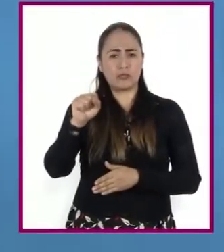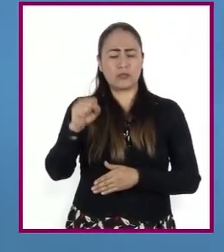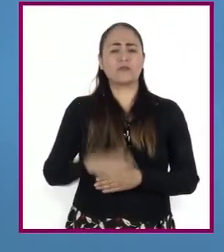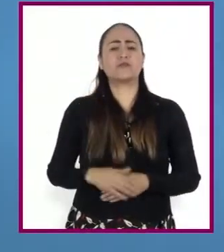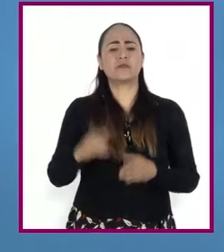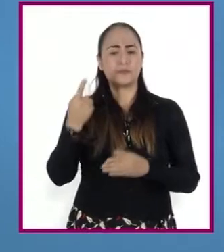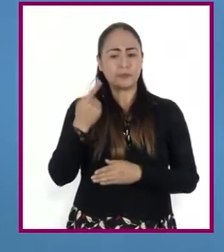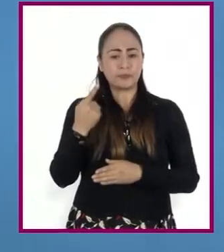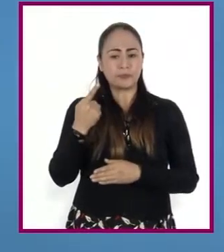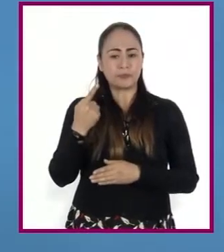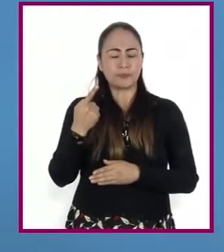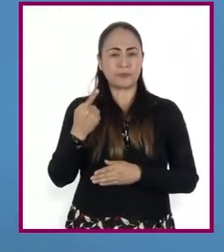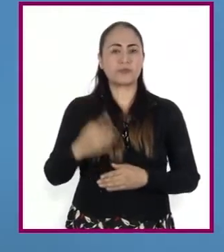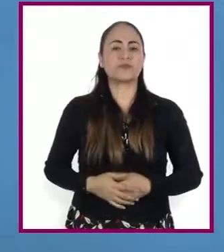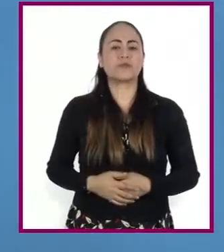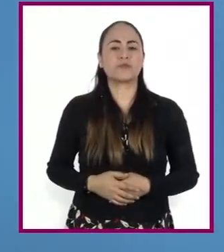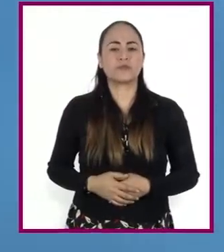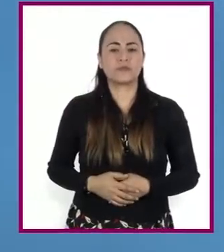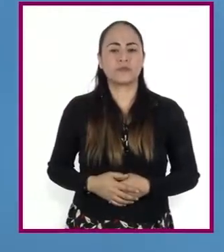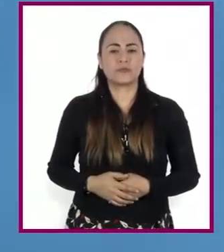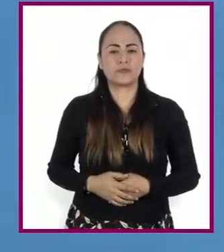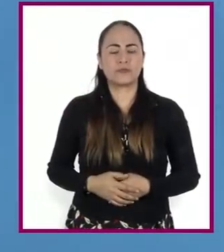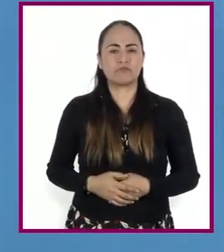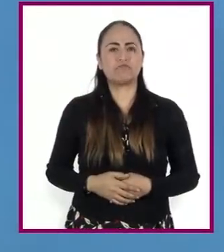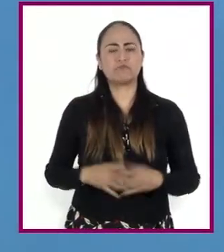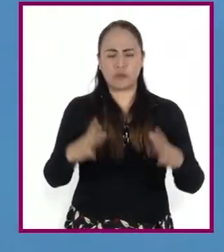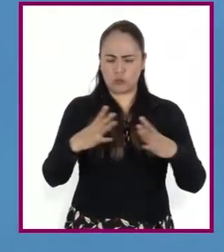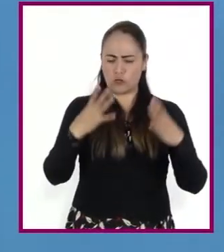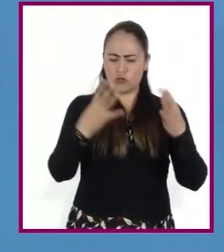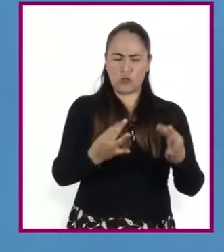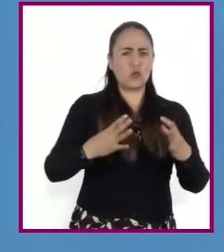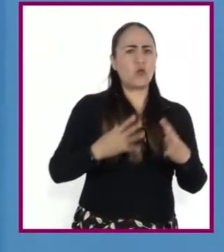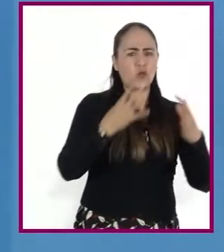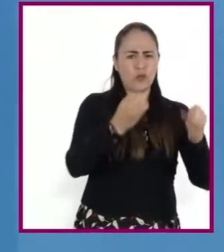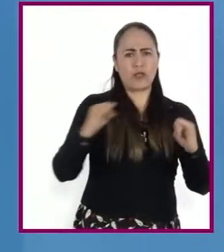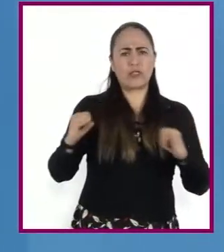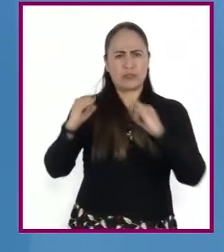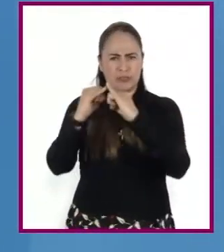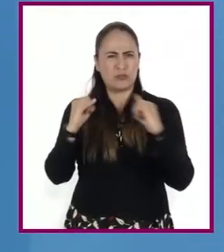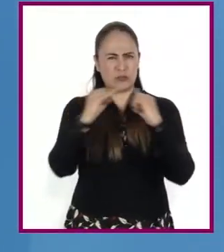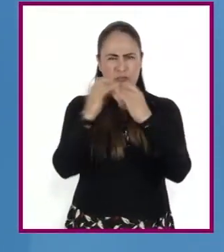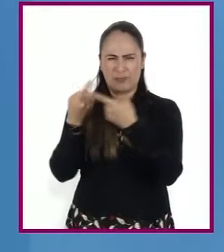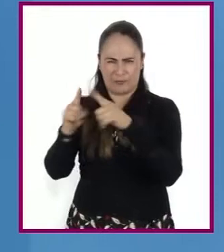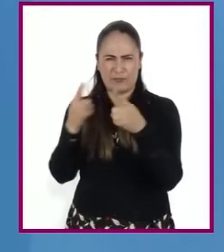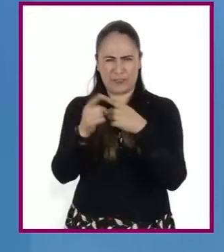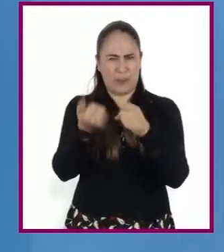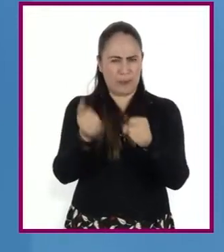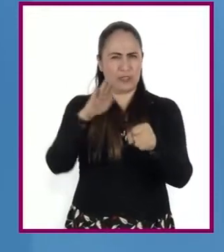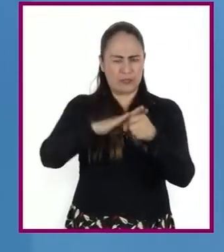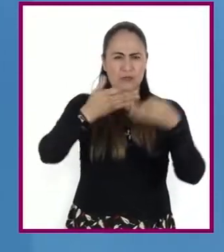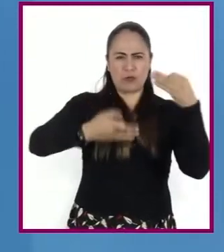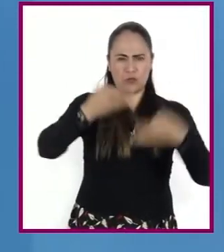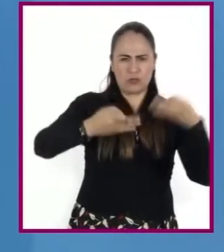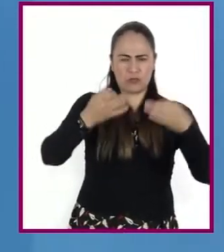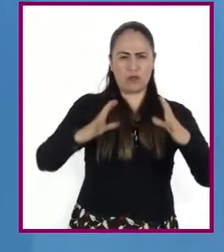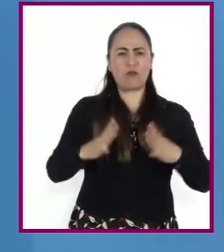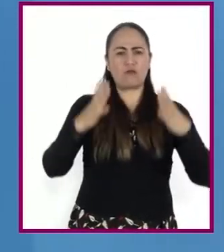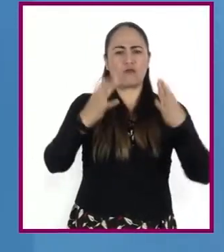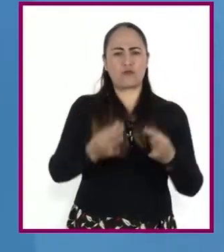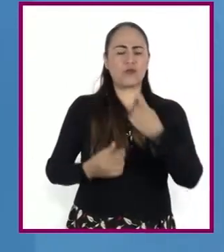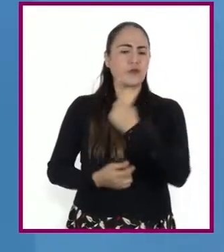supremo, presidente de la Real Audiencia, con la que compartía el poder, y vicepatrono de la Iglesia novohispana. Durante